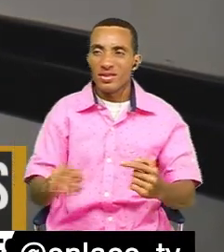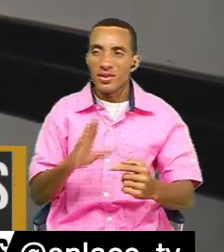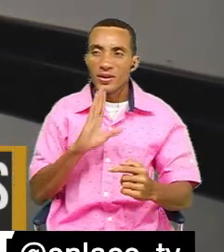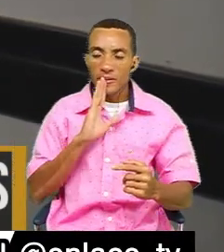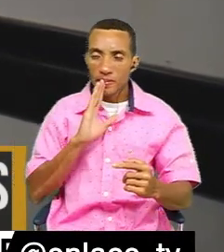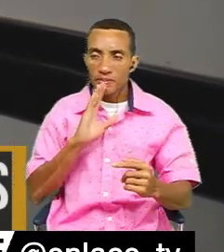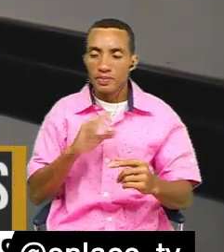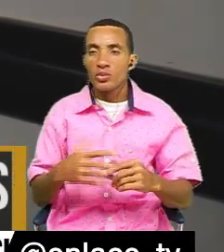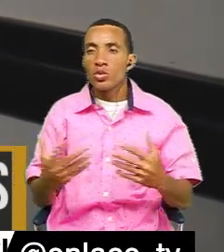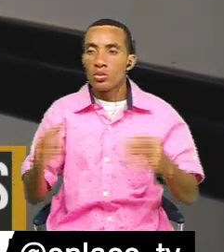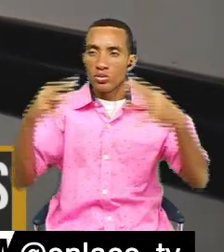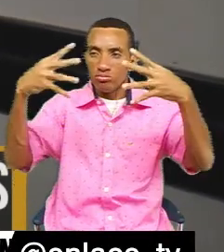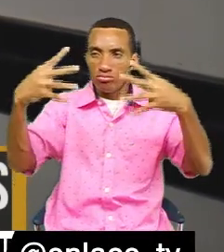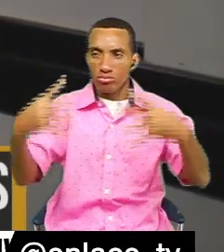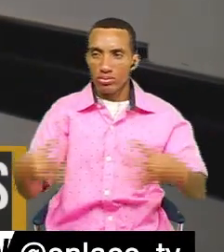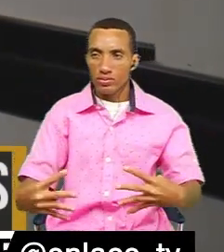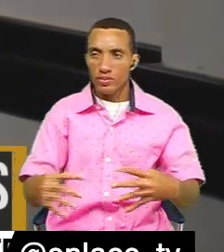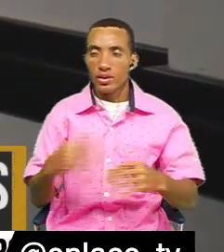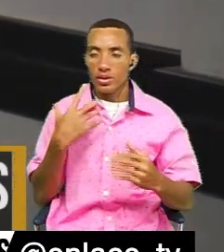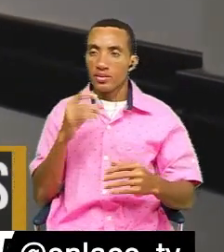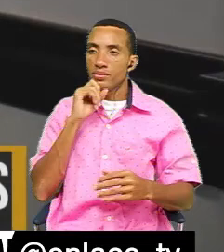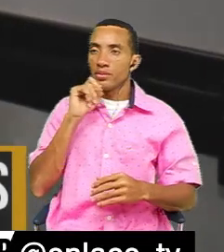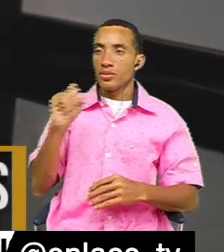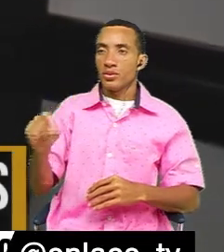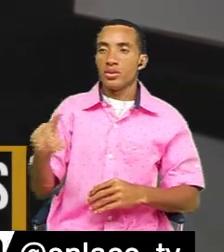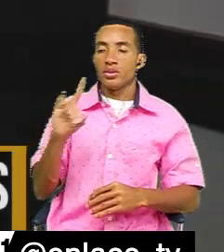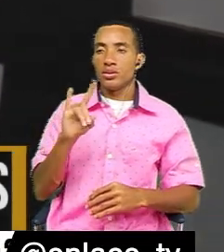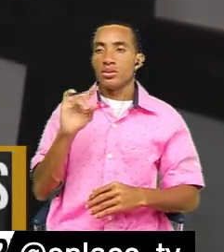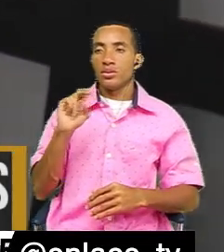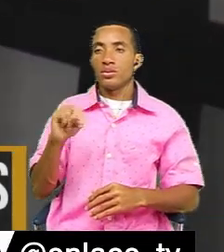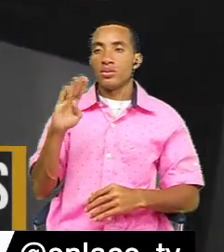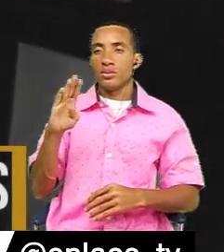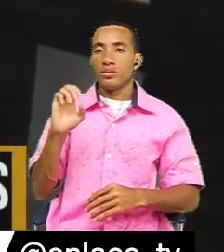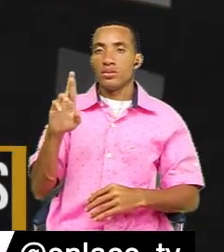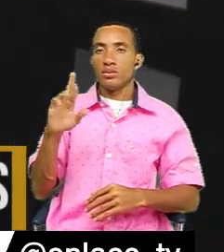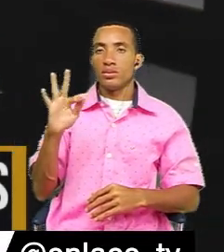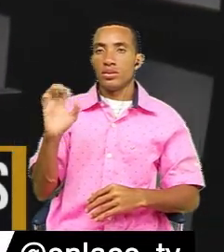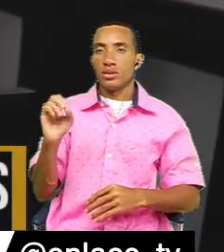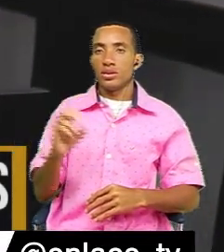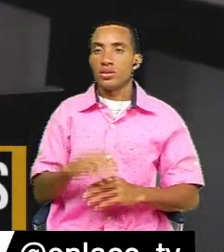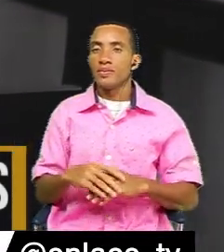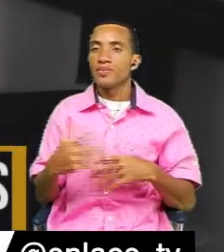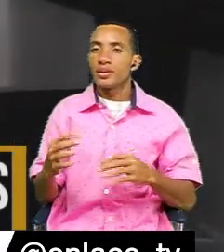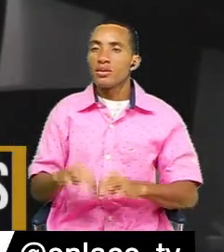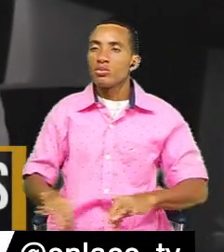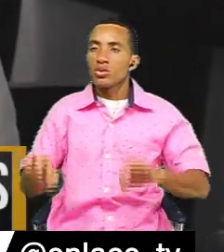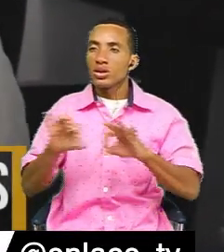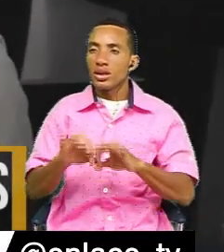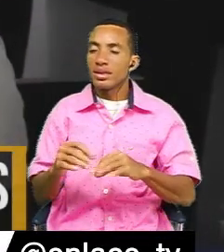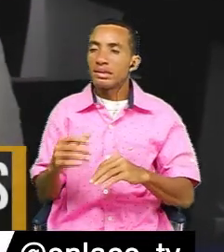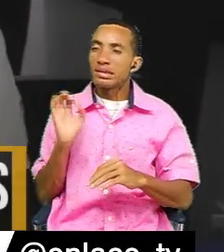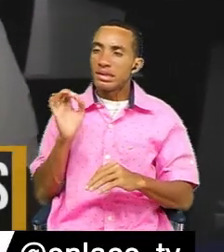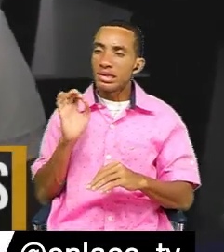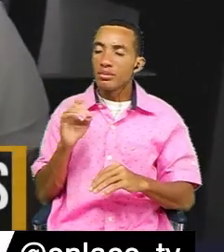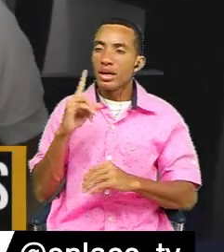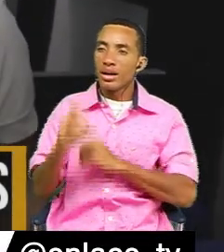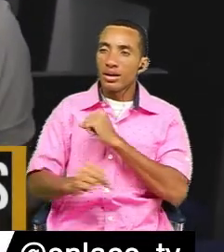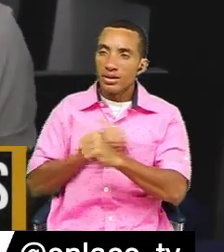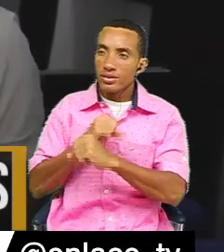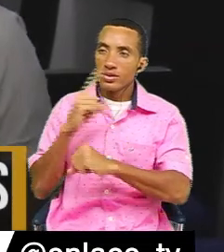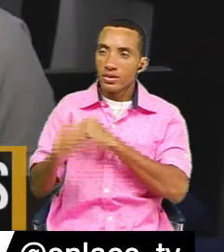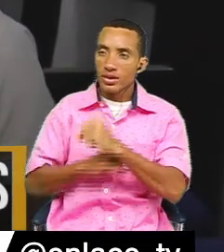Nuevos Talentos. Y precisamente le vamos a preguntar a Humberto Gómez acerca de este importante evento que esperan todos los años, como de costumbre, los